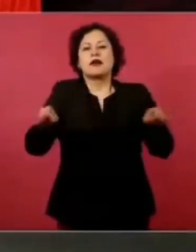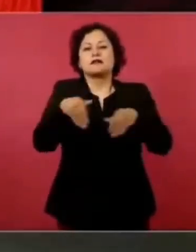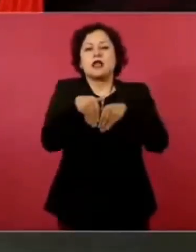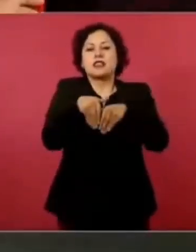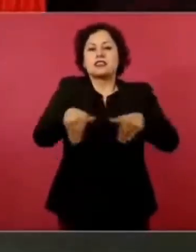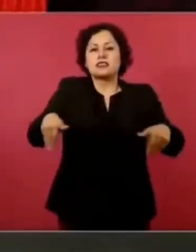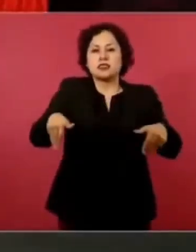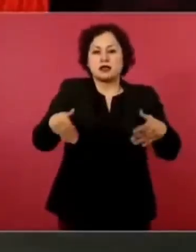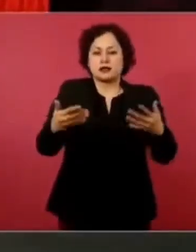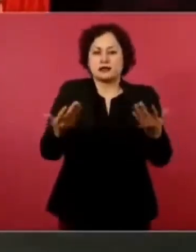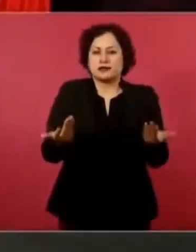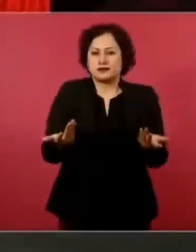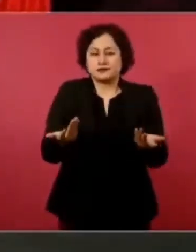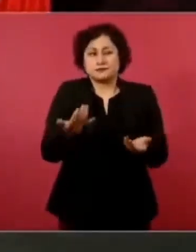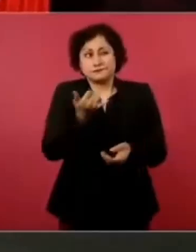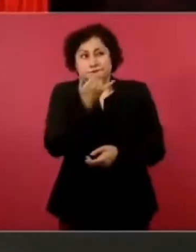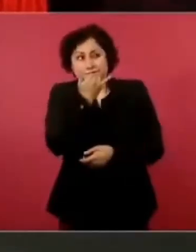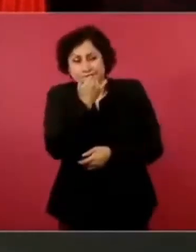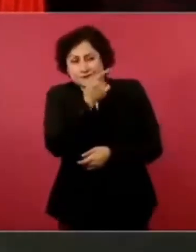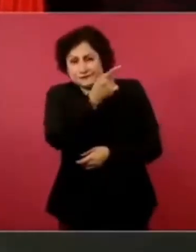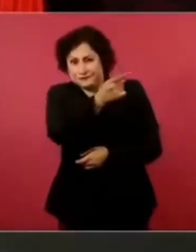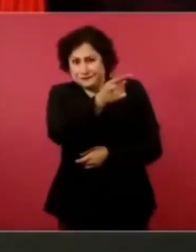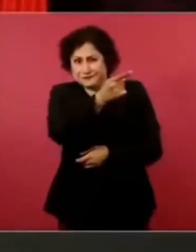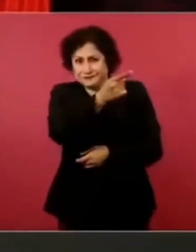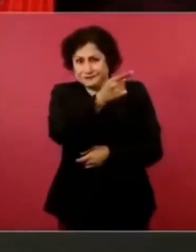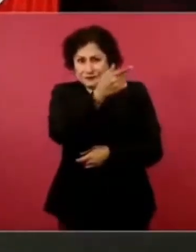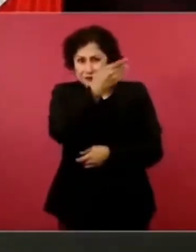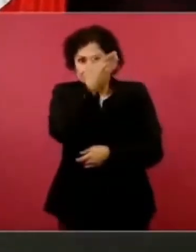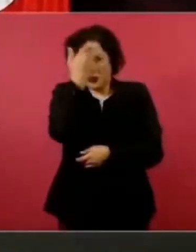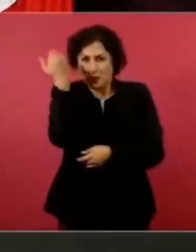Se olvidan que la raya está pintada